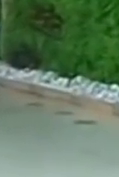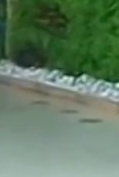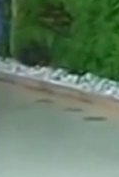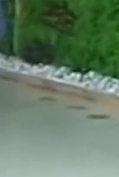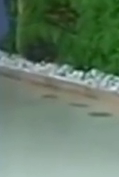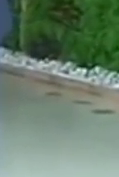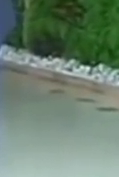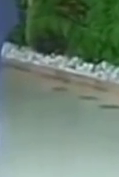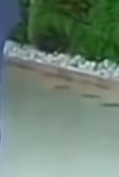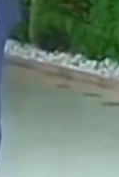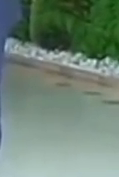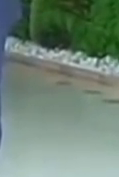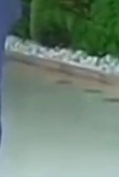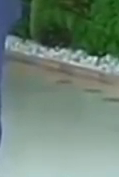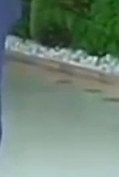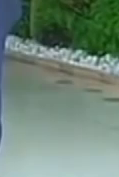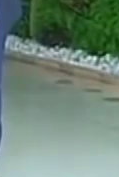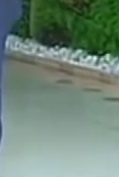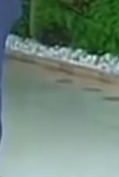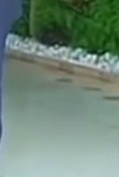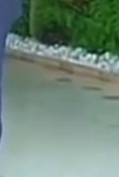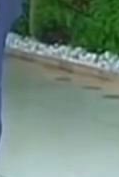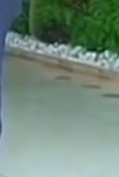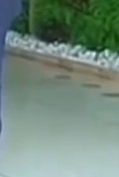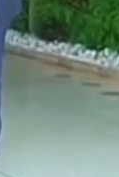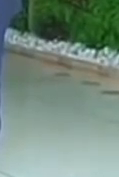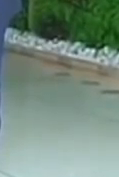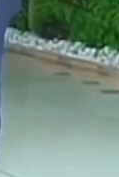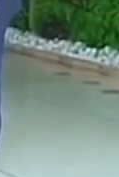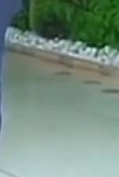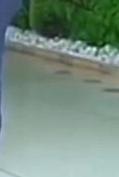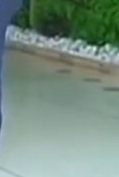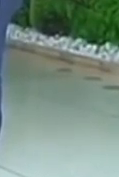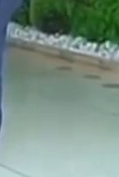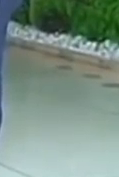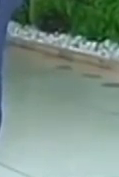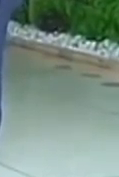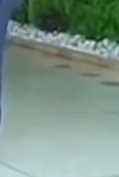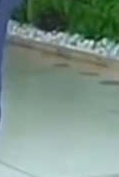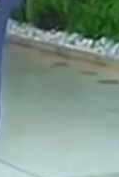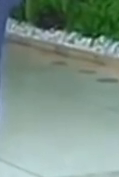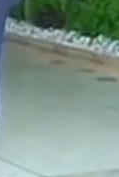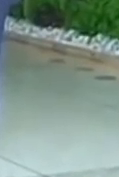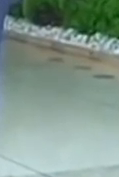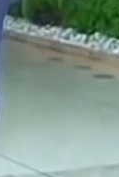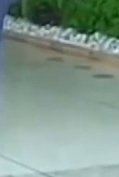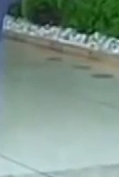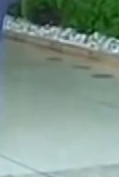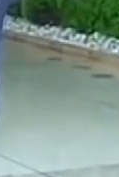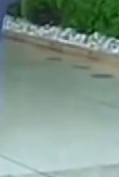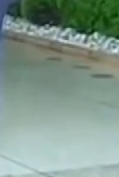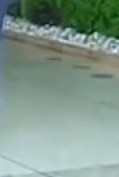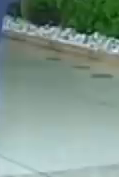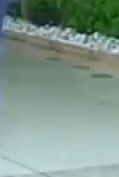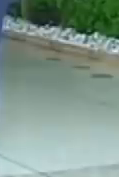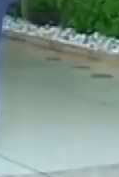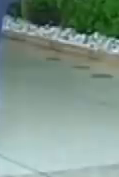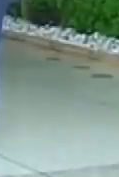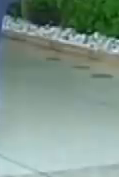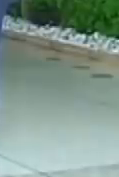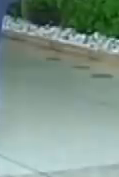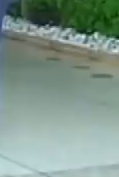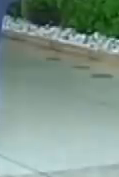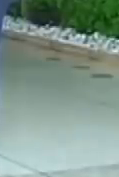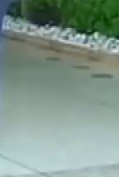Maiquetía Simón Bolívar, desplegando el plan de prevención y contención ante la